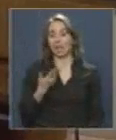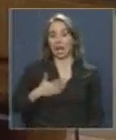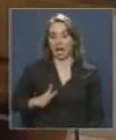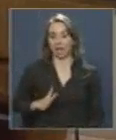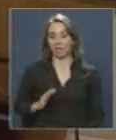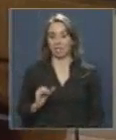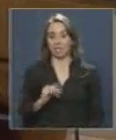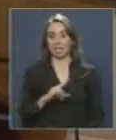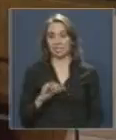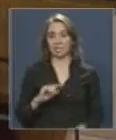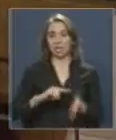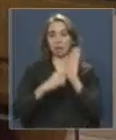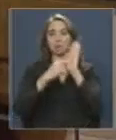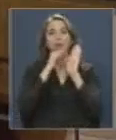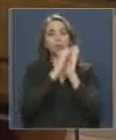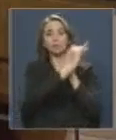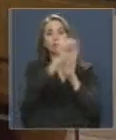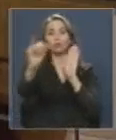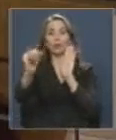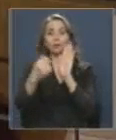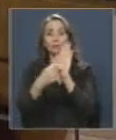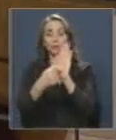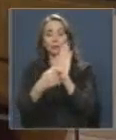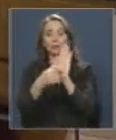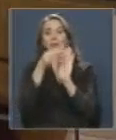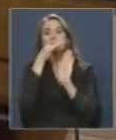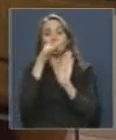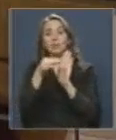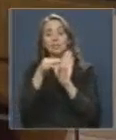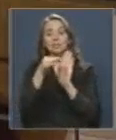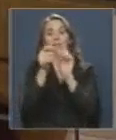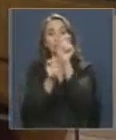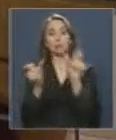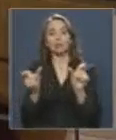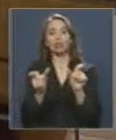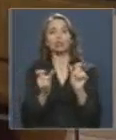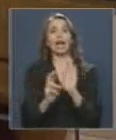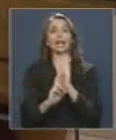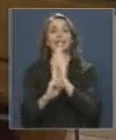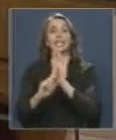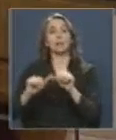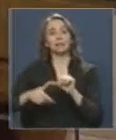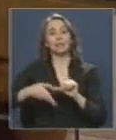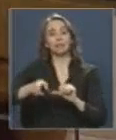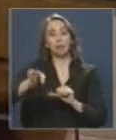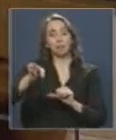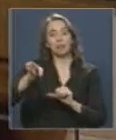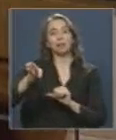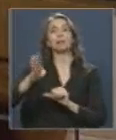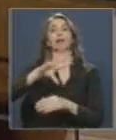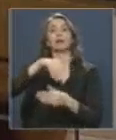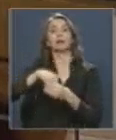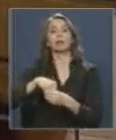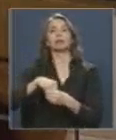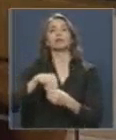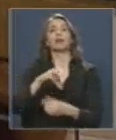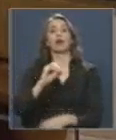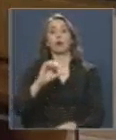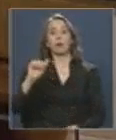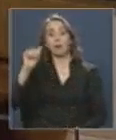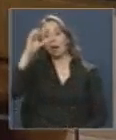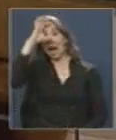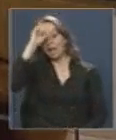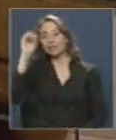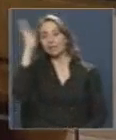dicho, publicó un comunicado donde se señala que los representantes permanentes ante la Organización de Estados Americanos de Argentina,